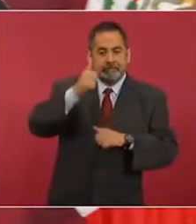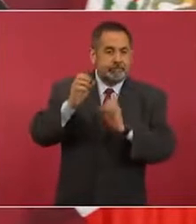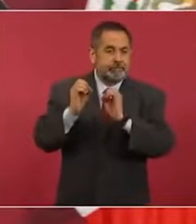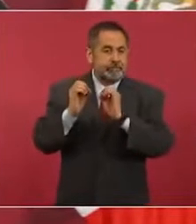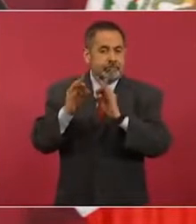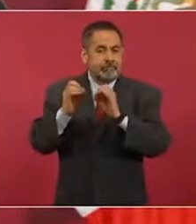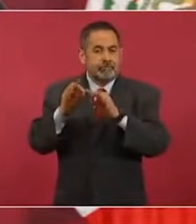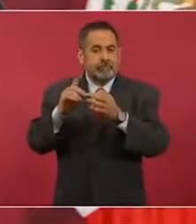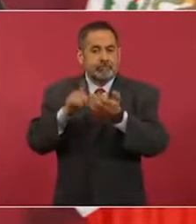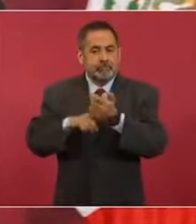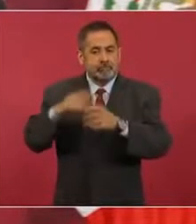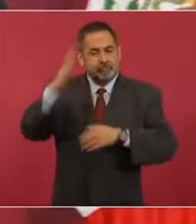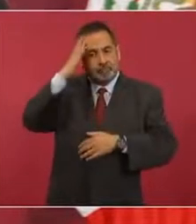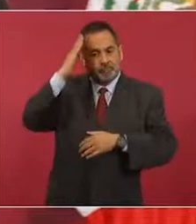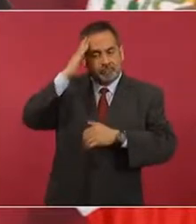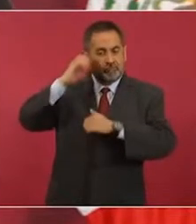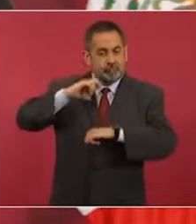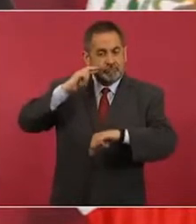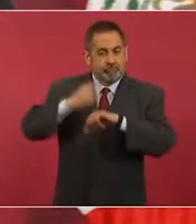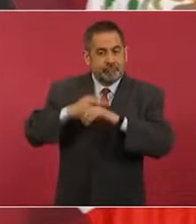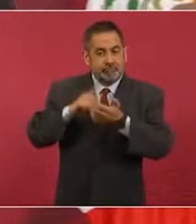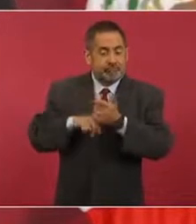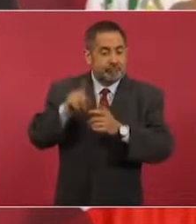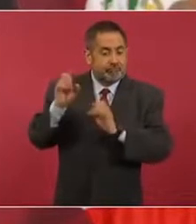oficinas centrales, desde